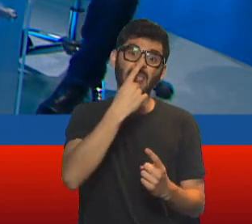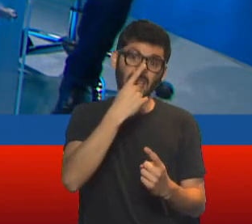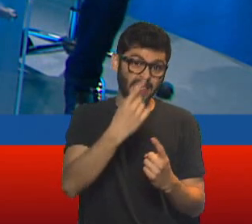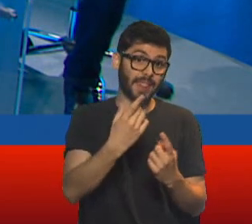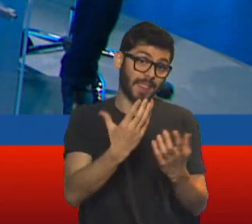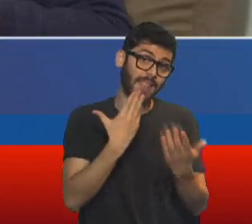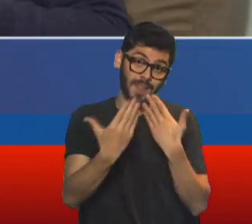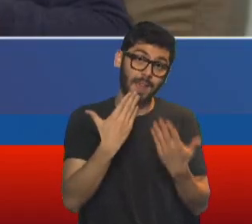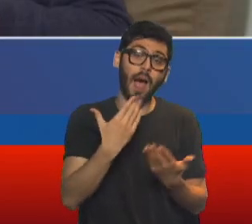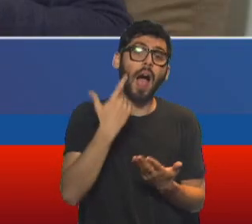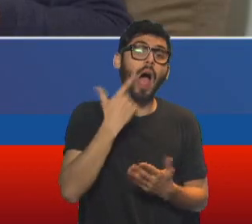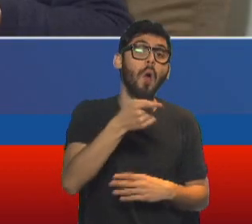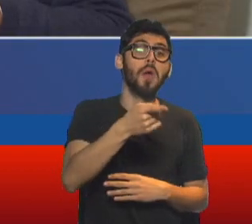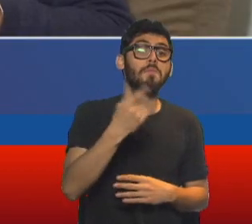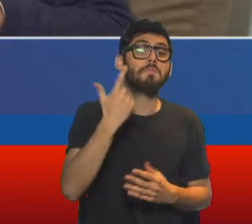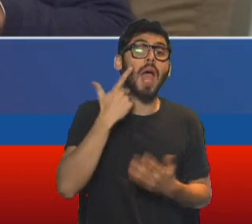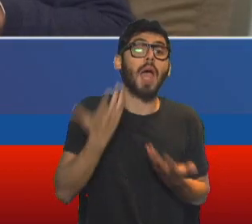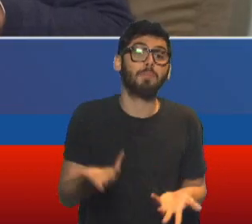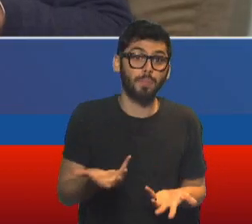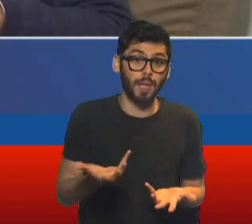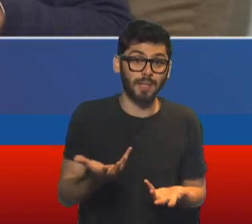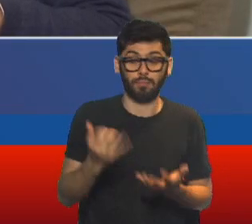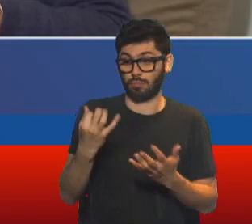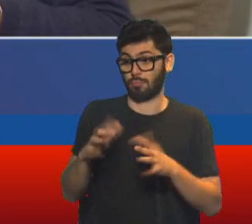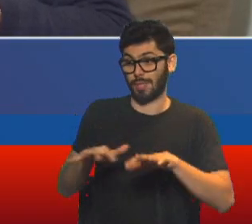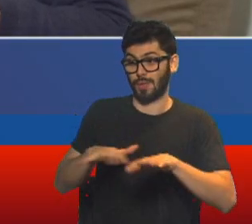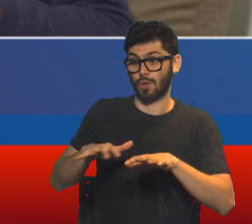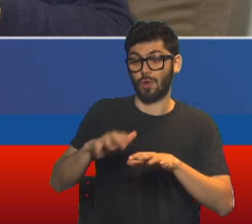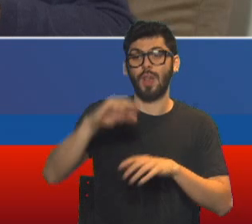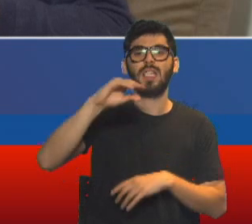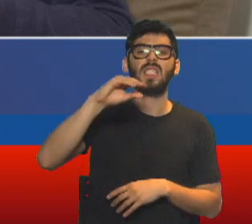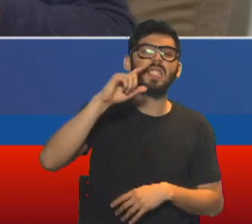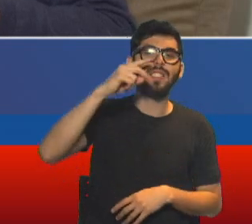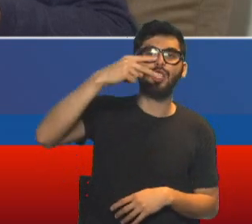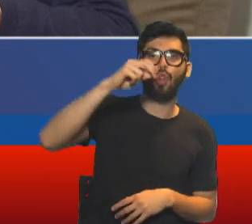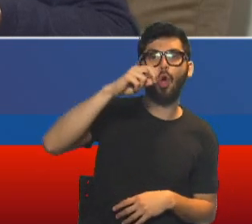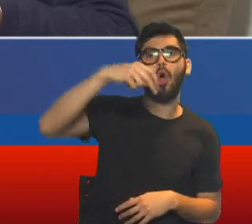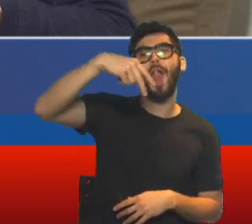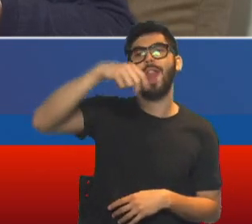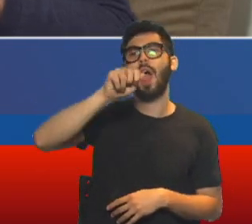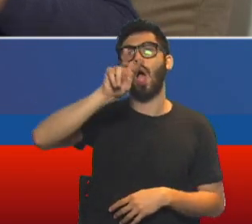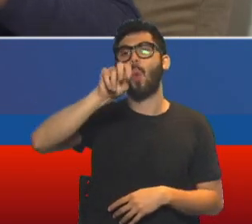escuchar para ver cuál es el análisis que hace de lo acontecido con el Chino Navarro. Te escuchamos, Alfredo.